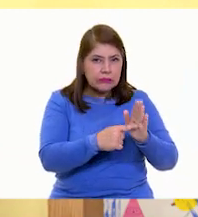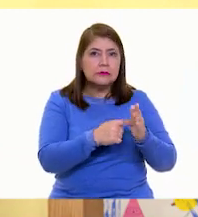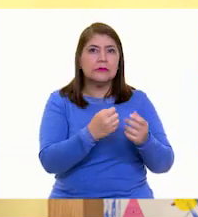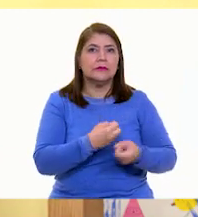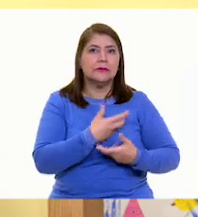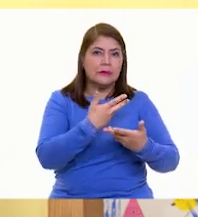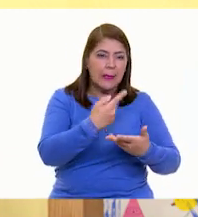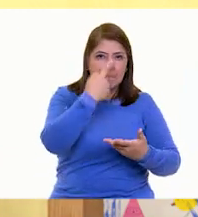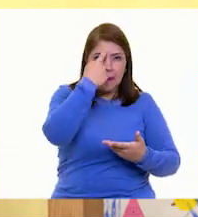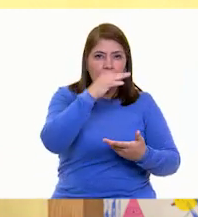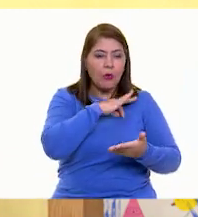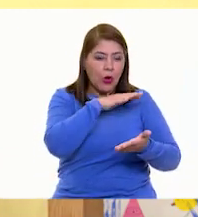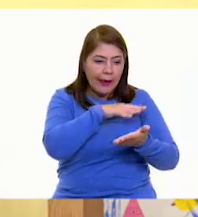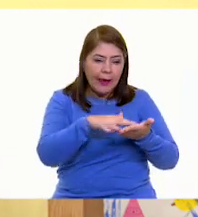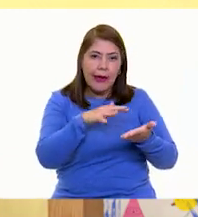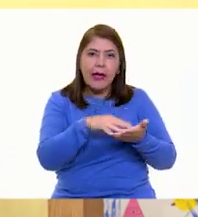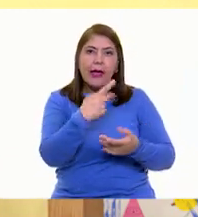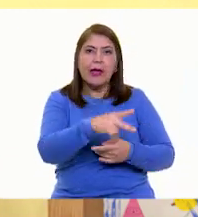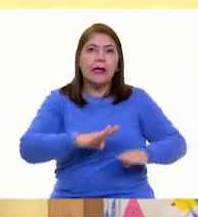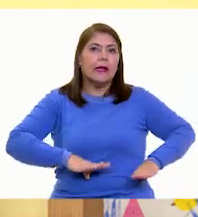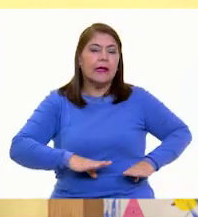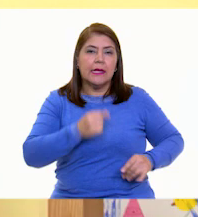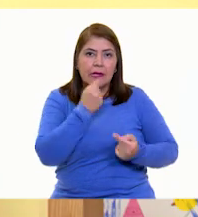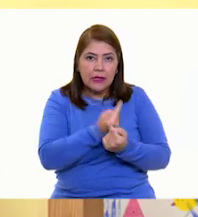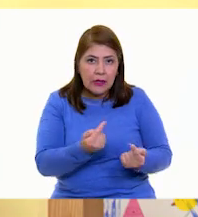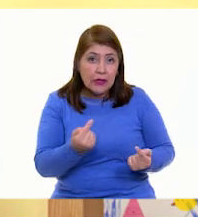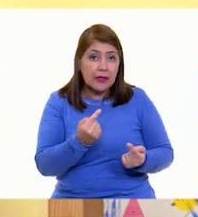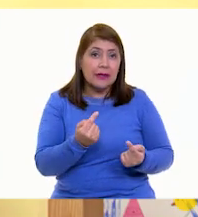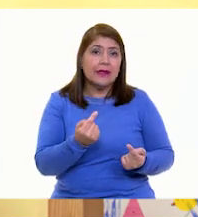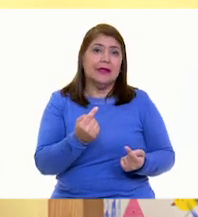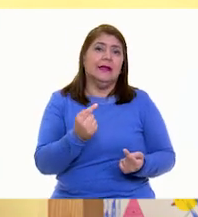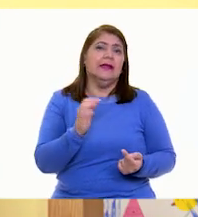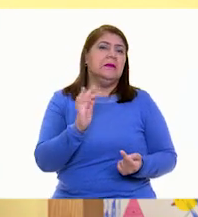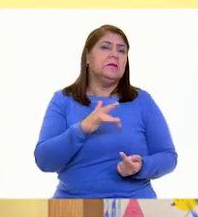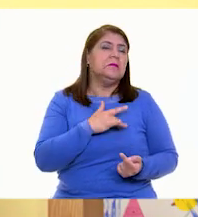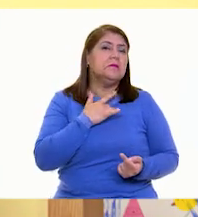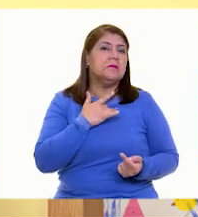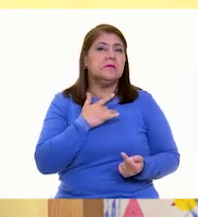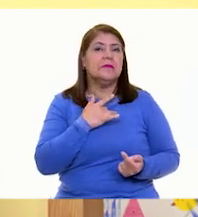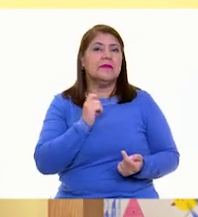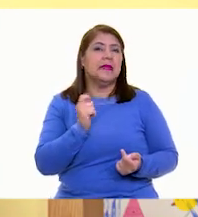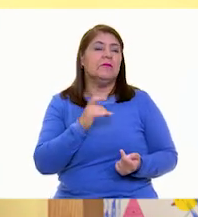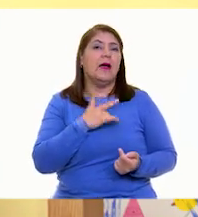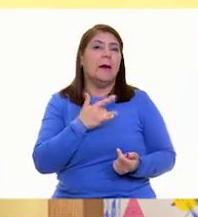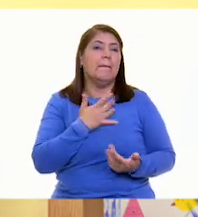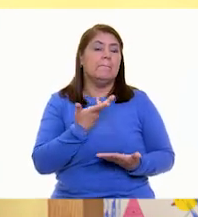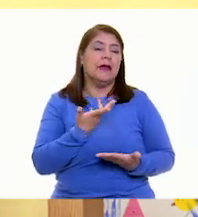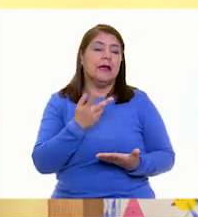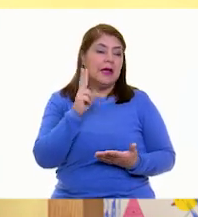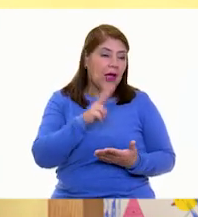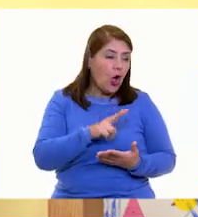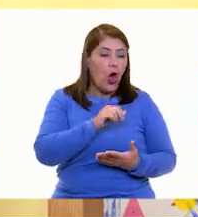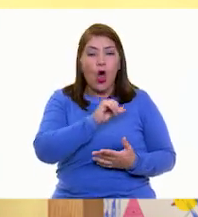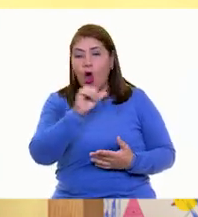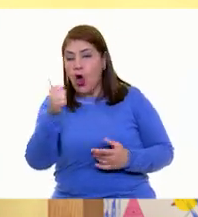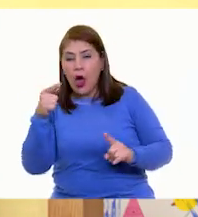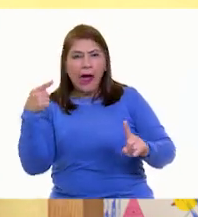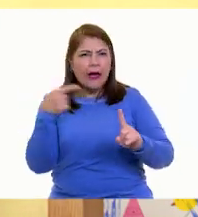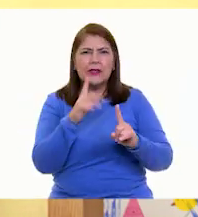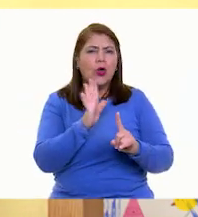de la literatura infantil, sin otra utilidad, nada más y nada menos que la intención de que las niñas y los